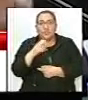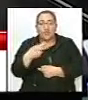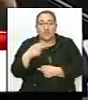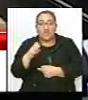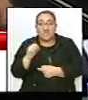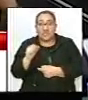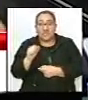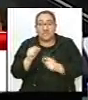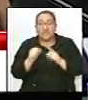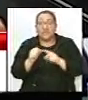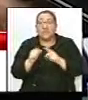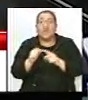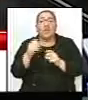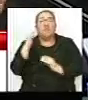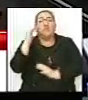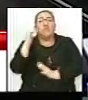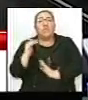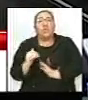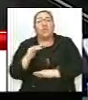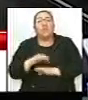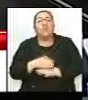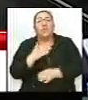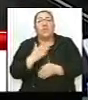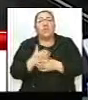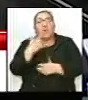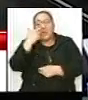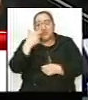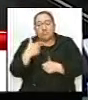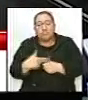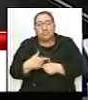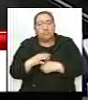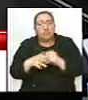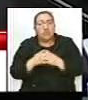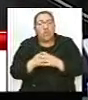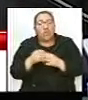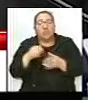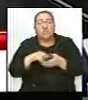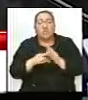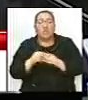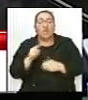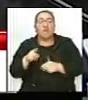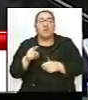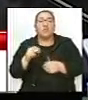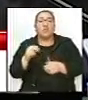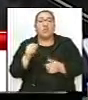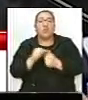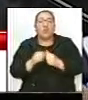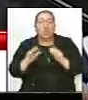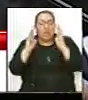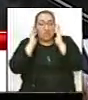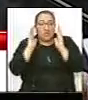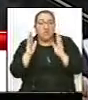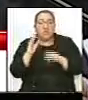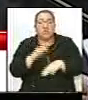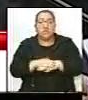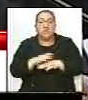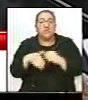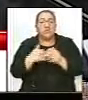de la explotación de los recursos hídricos subterráneos. Y en todo caso, eso meritúa pues la atención y sobre todo